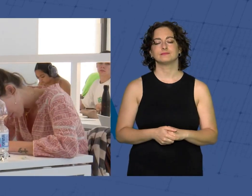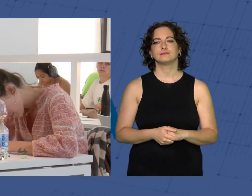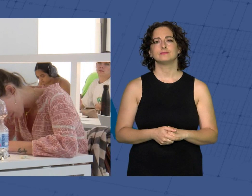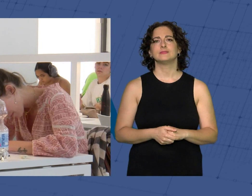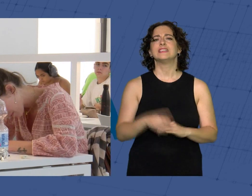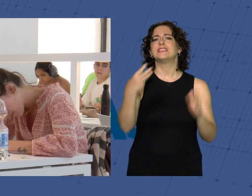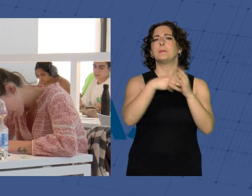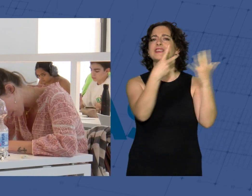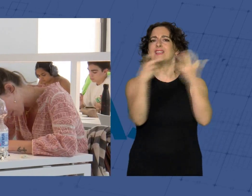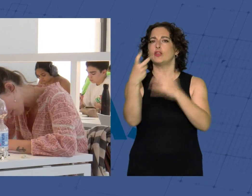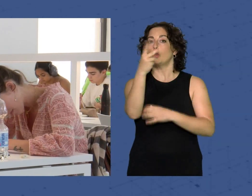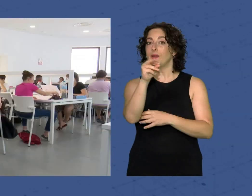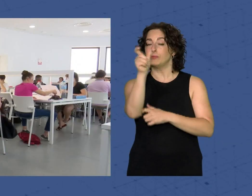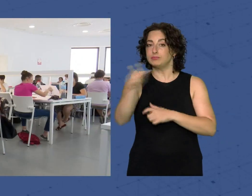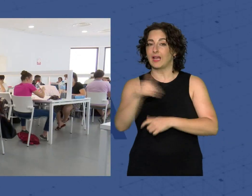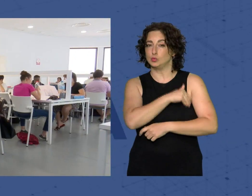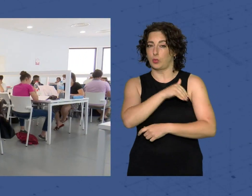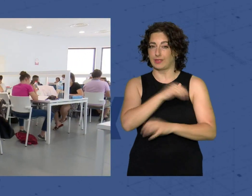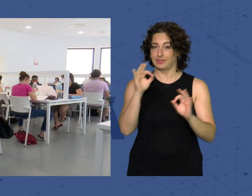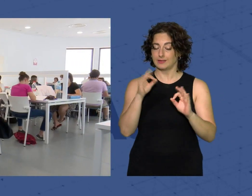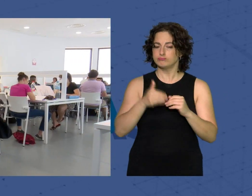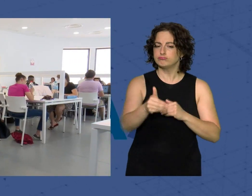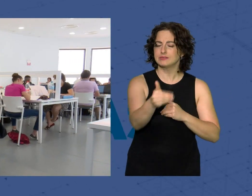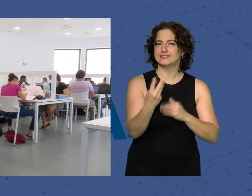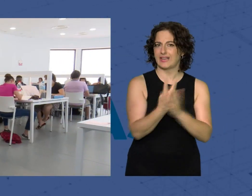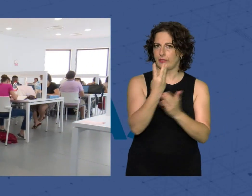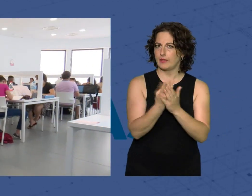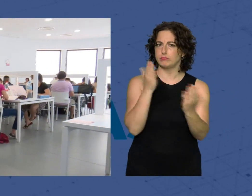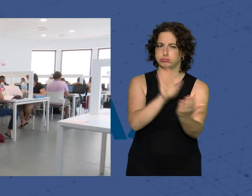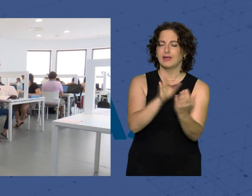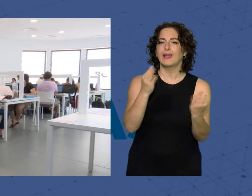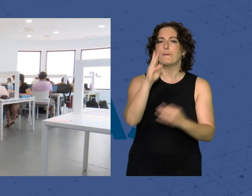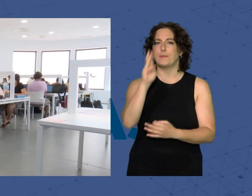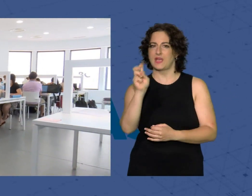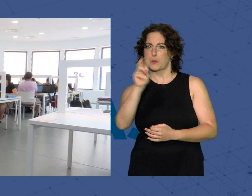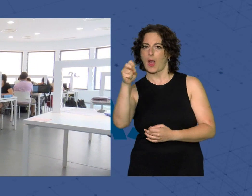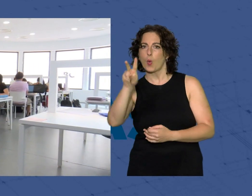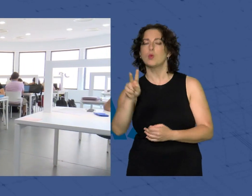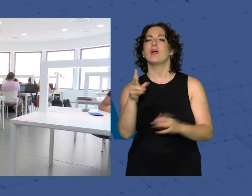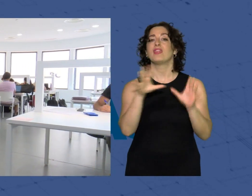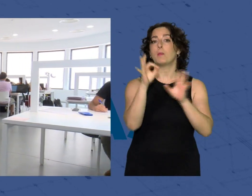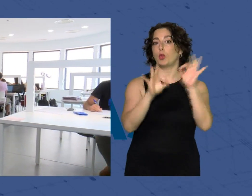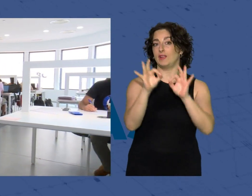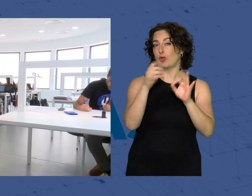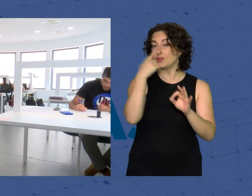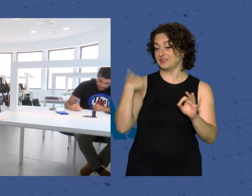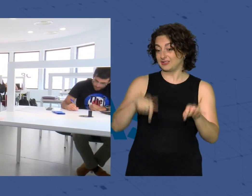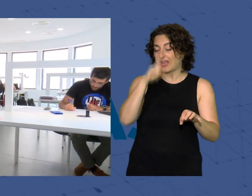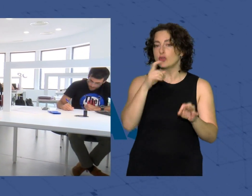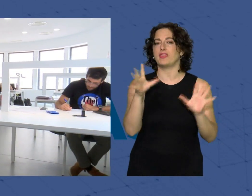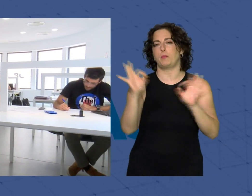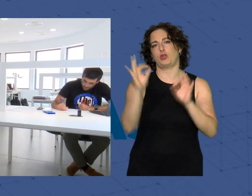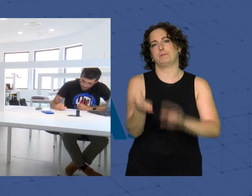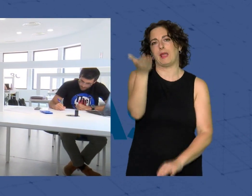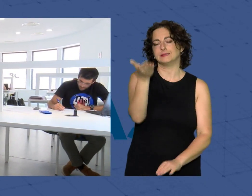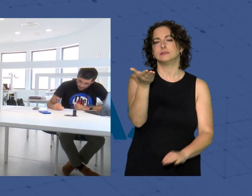3.720 estudiantes se enfrentan los próximos tres días a la PEBAU. Son un 10% más que el pasado año y todos ellos